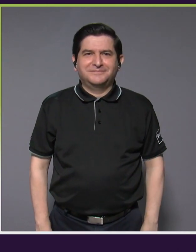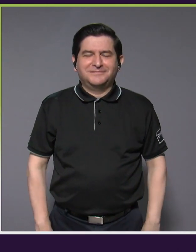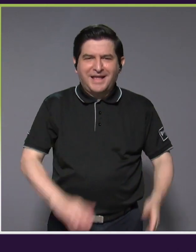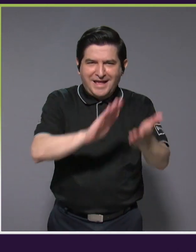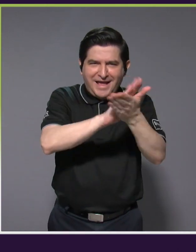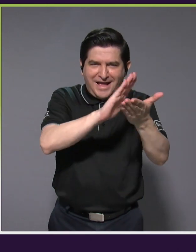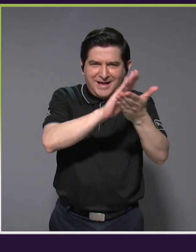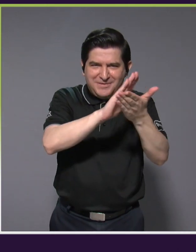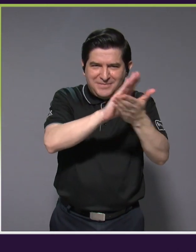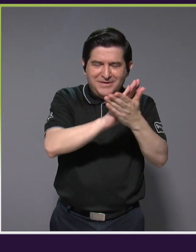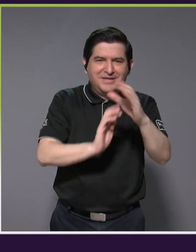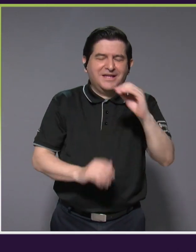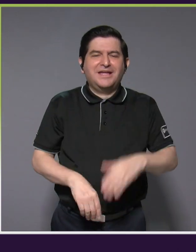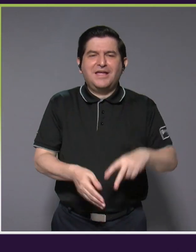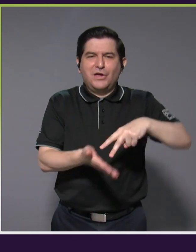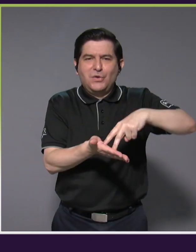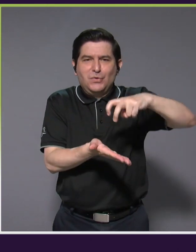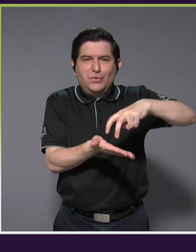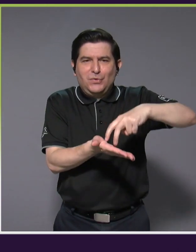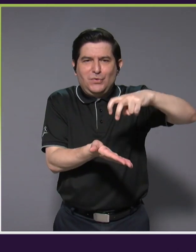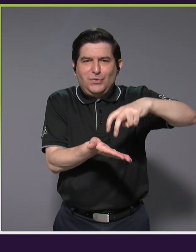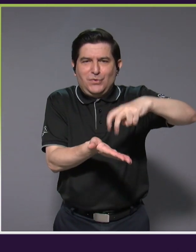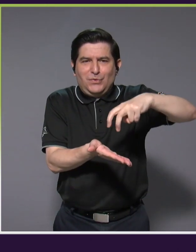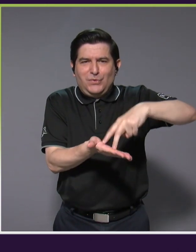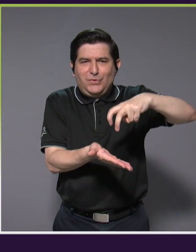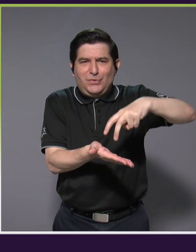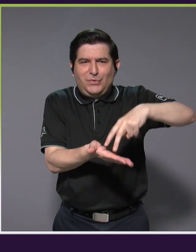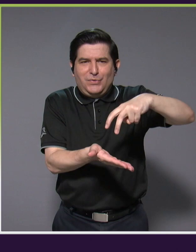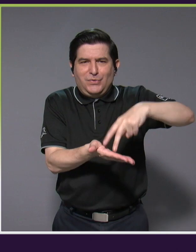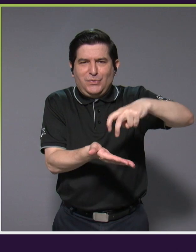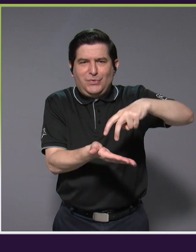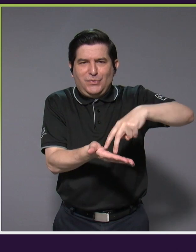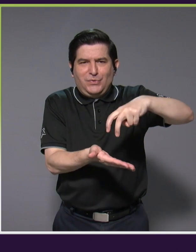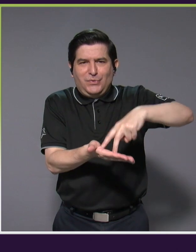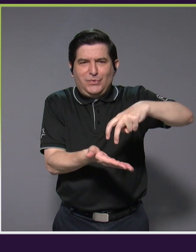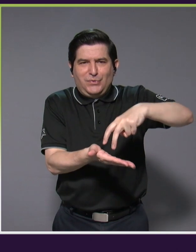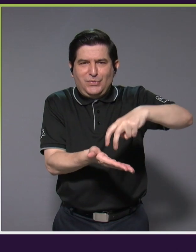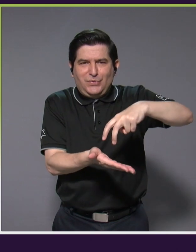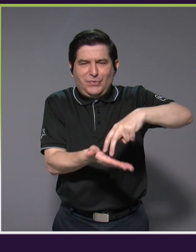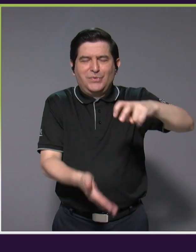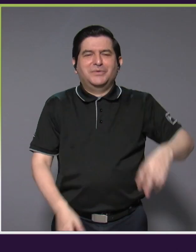Aplaudiendo y pegando un saltito. Pegando un saltito, eso.